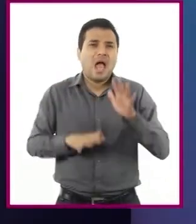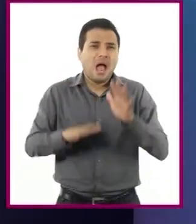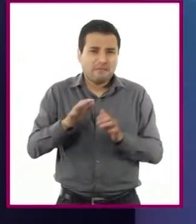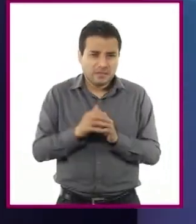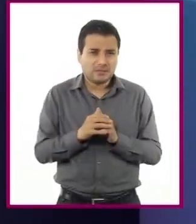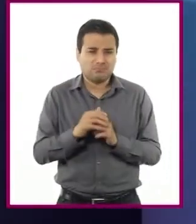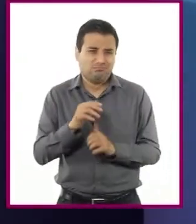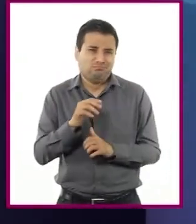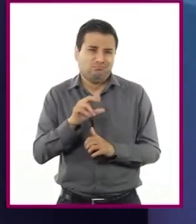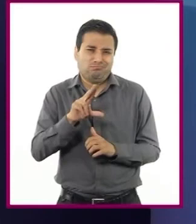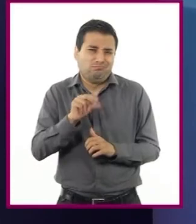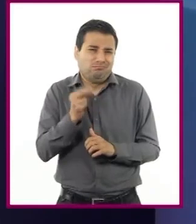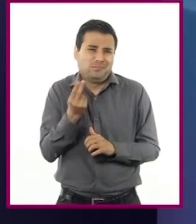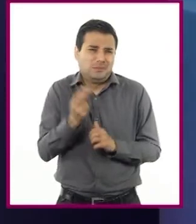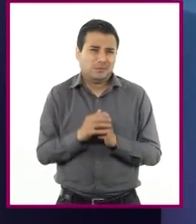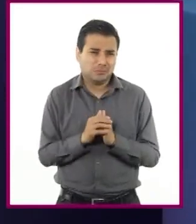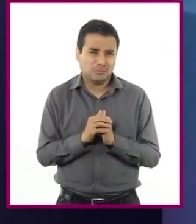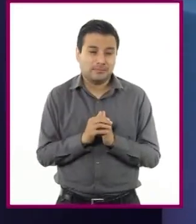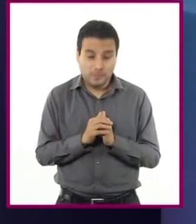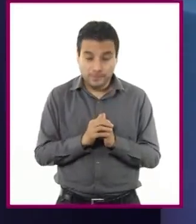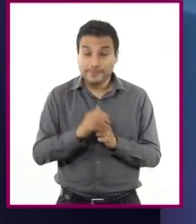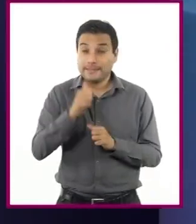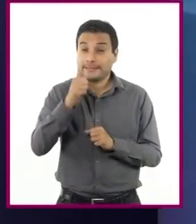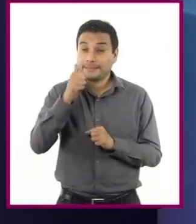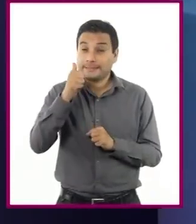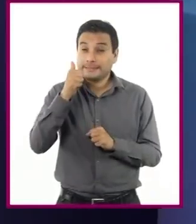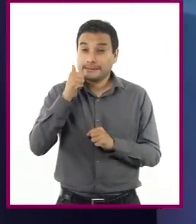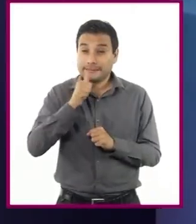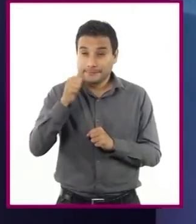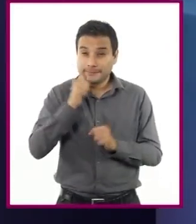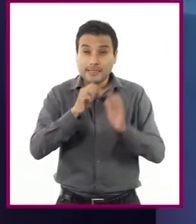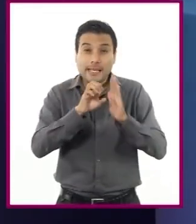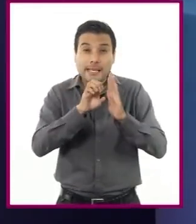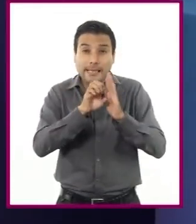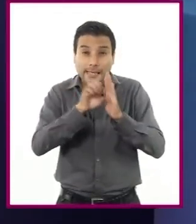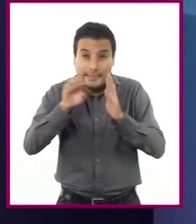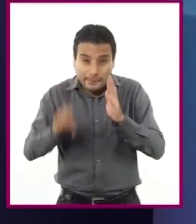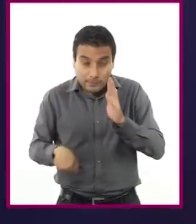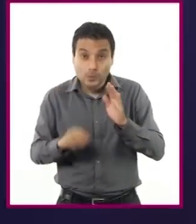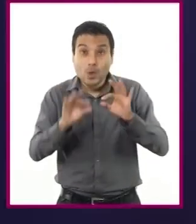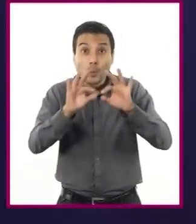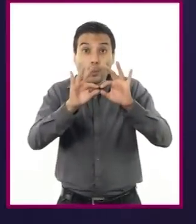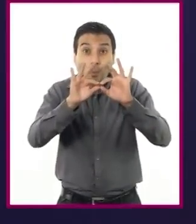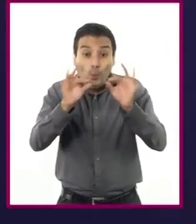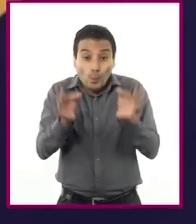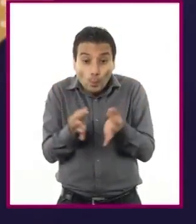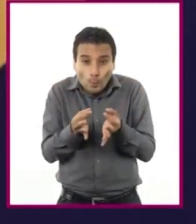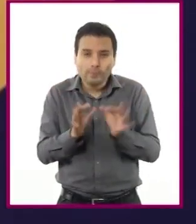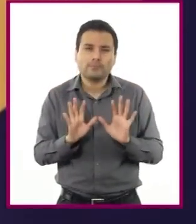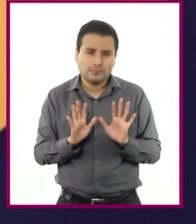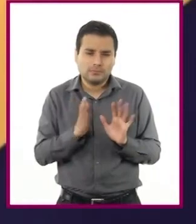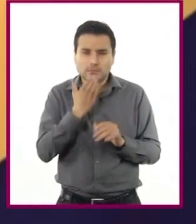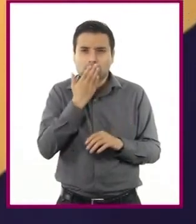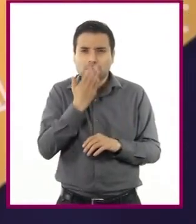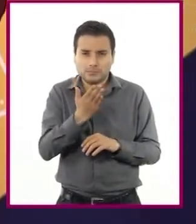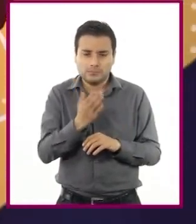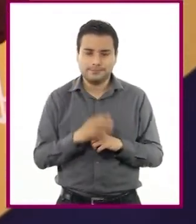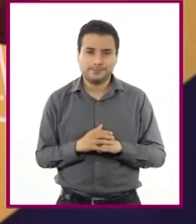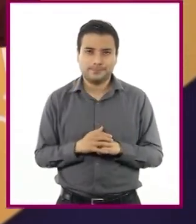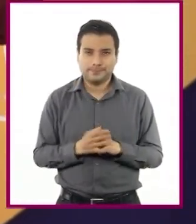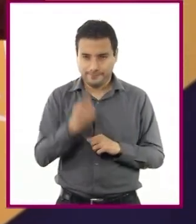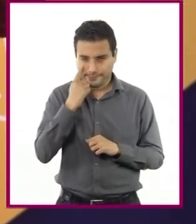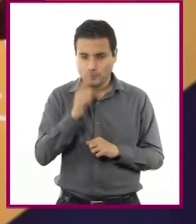las paredes del recipiente, siempre y cuando las paredes sean delgadas. En el siguiente problema no